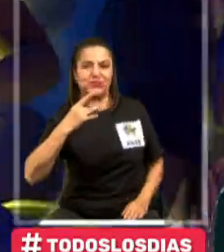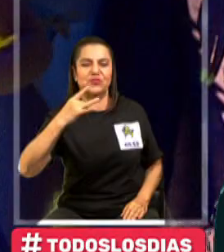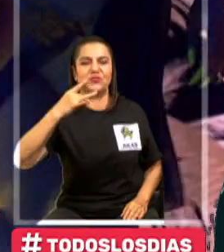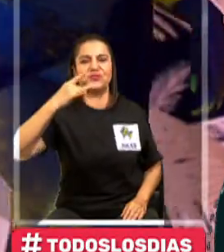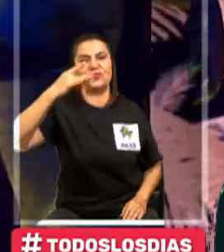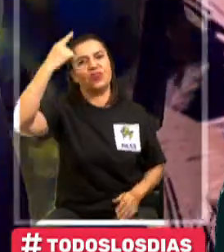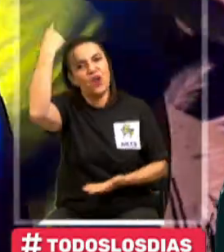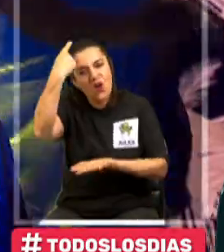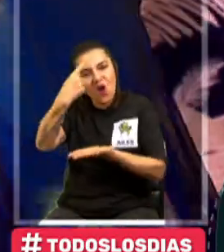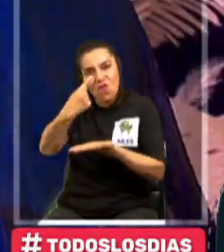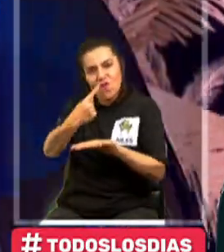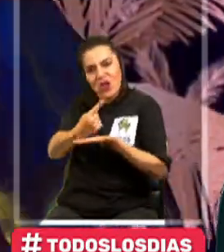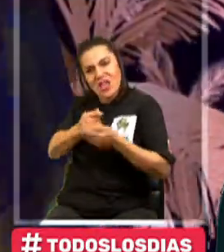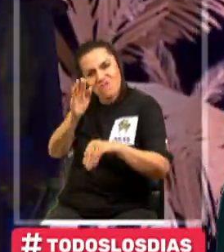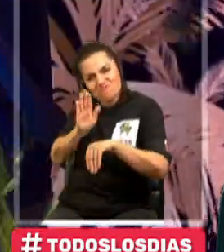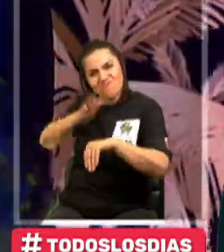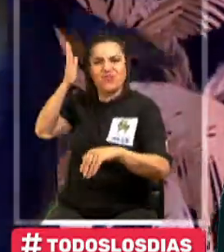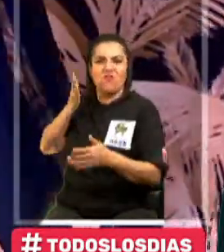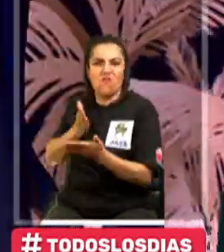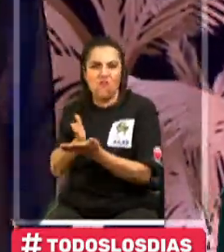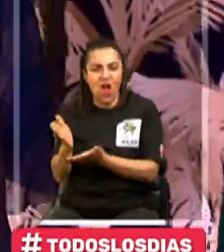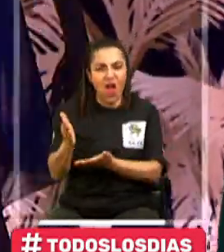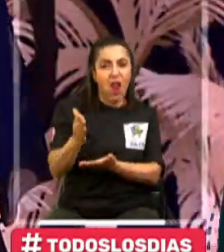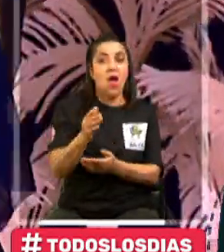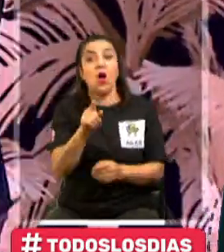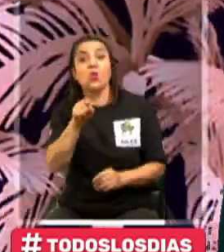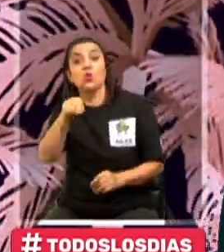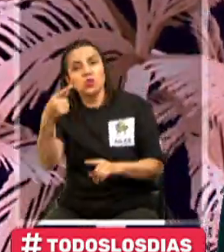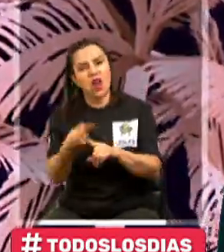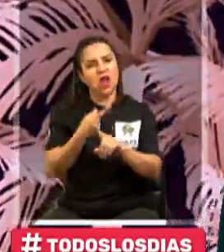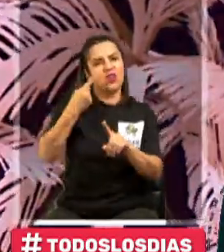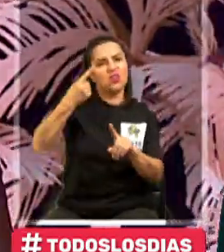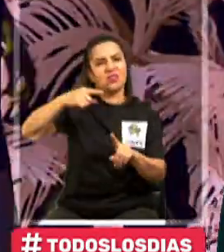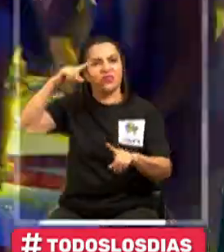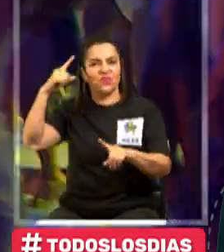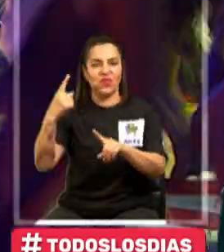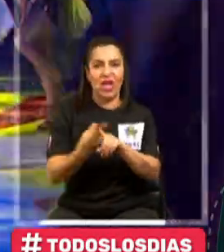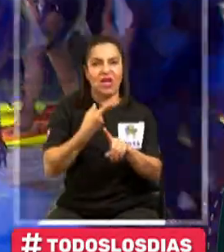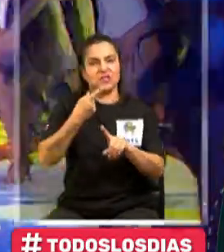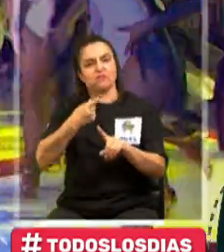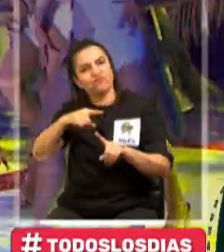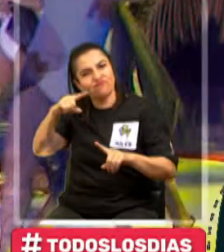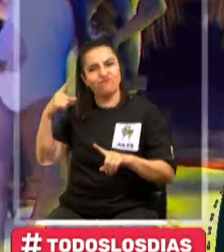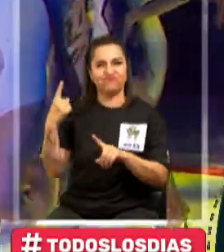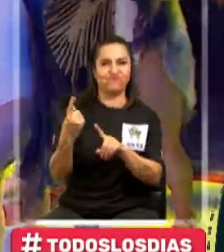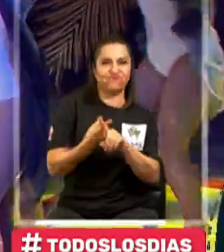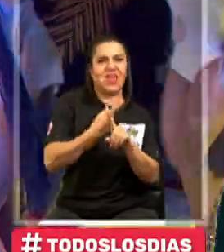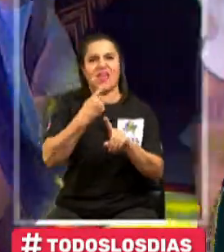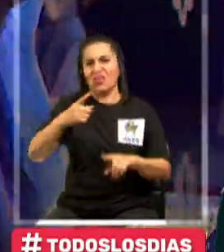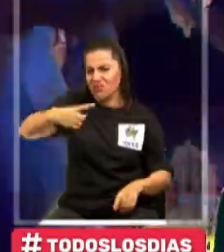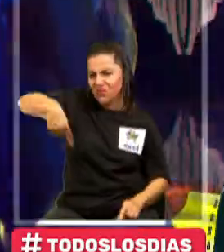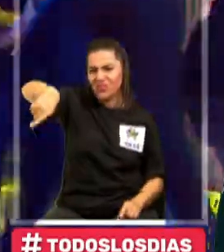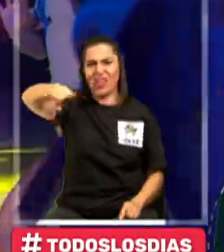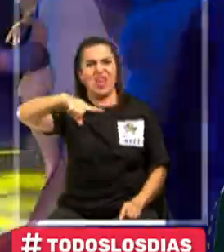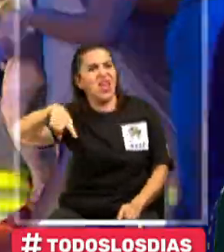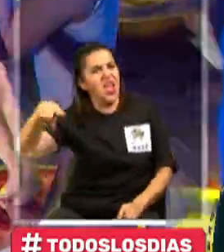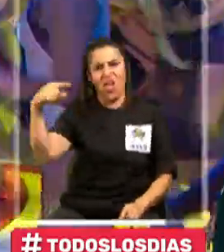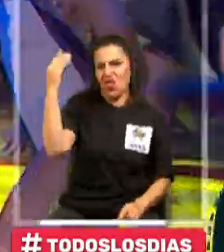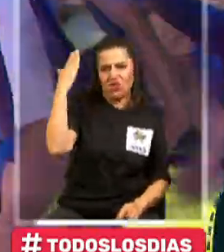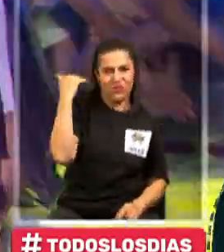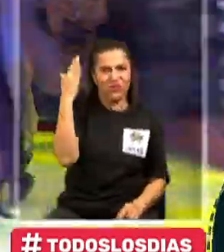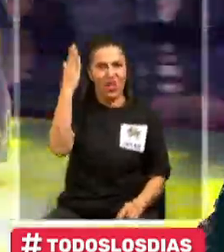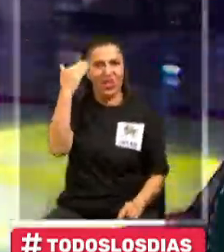a pecar de ser infiel. Una, otra y otra vez. ¿Cómo dice?